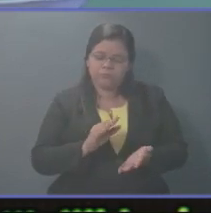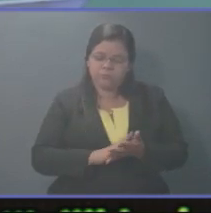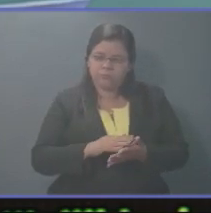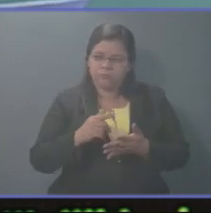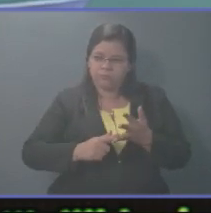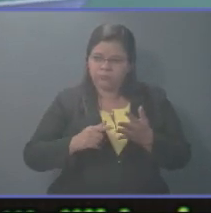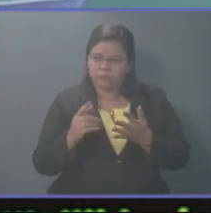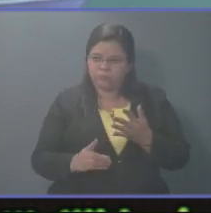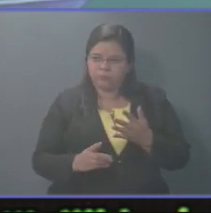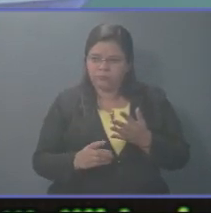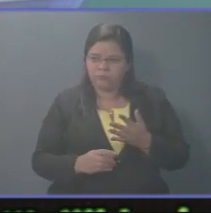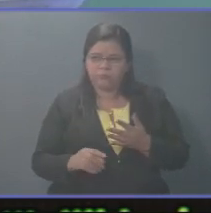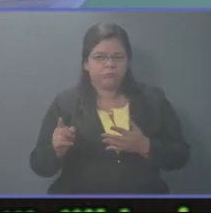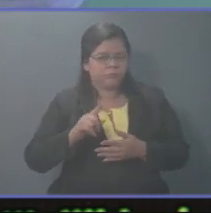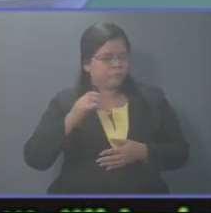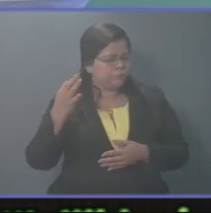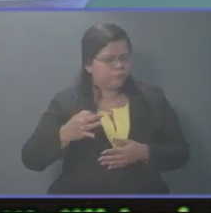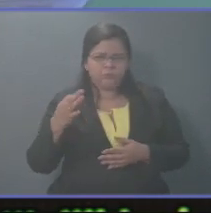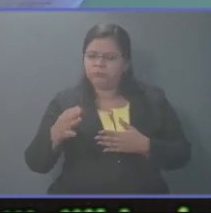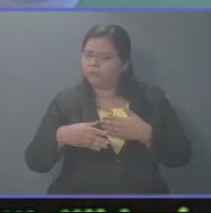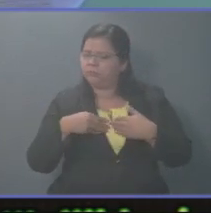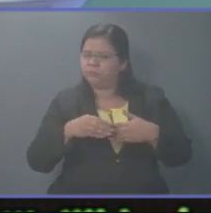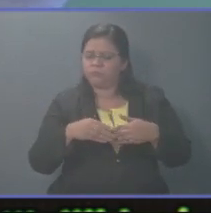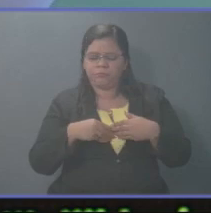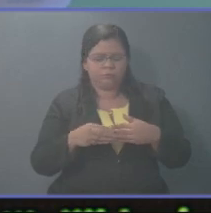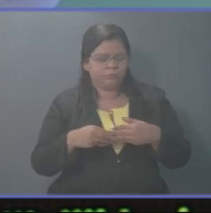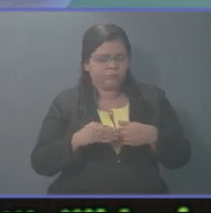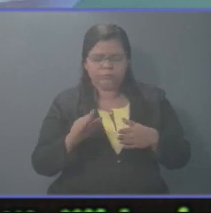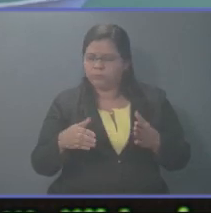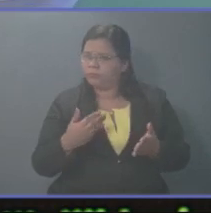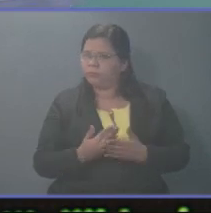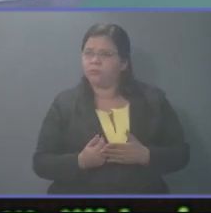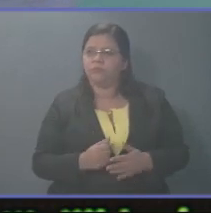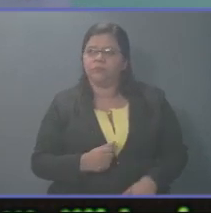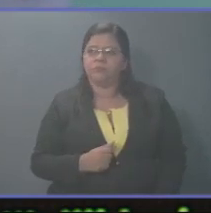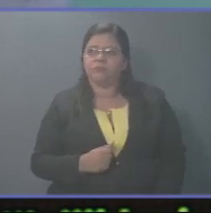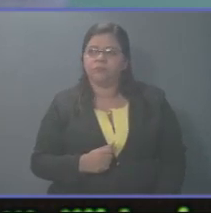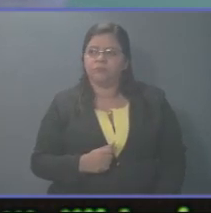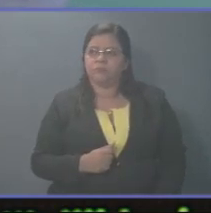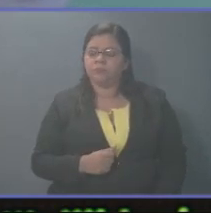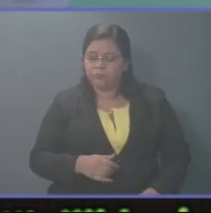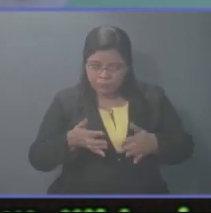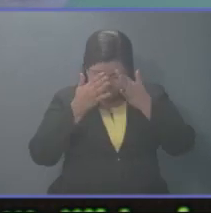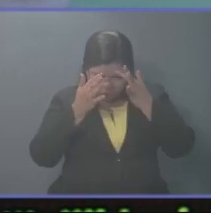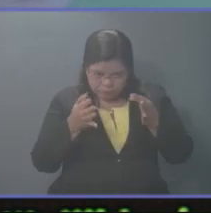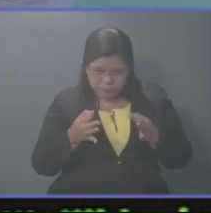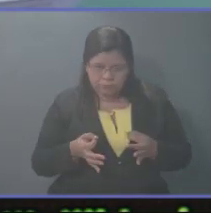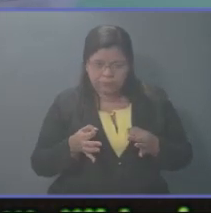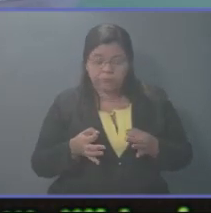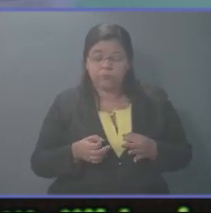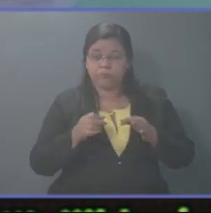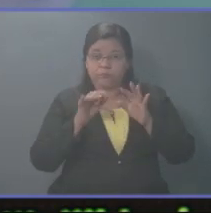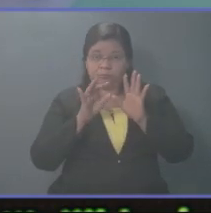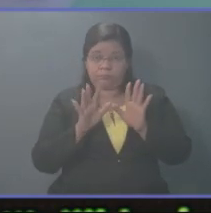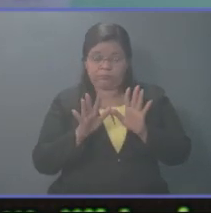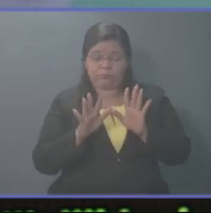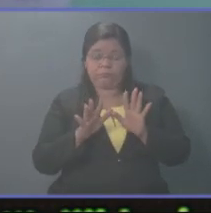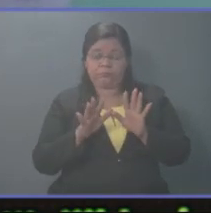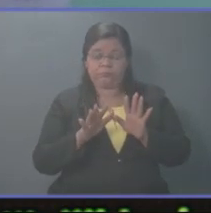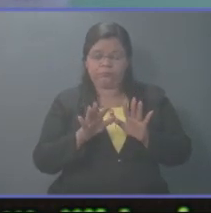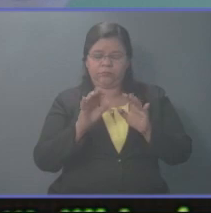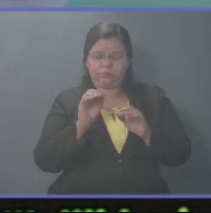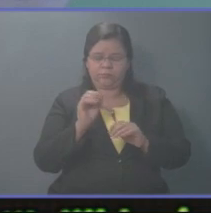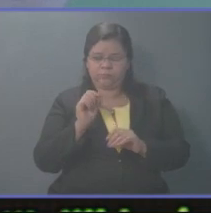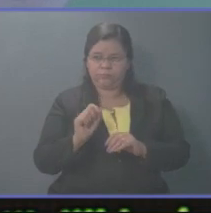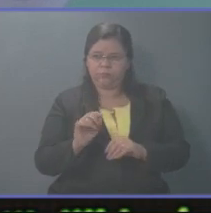legislación y no necesita flexibilizarse para su pleno ejercicio. La sentencia de las 10:40